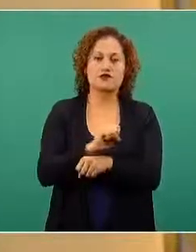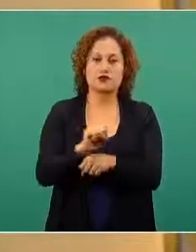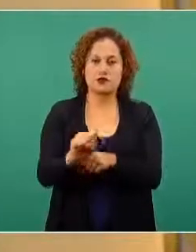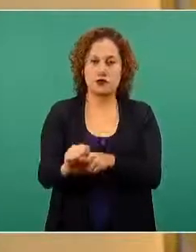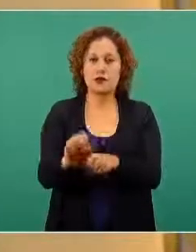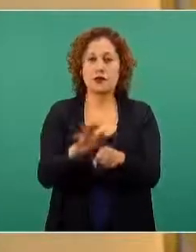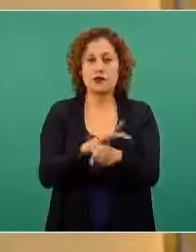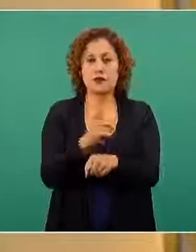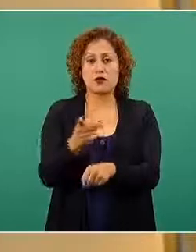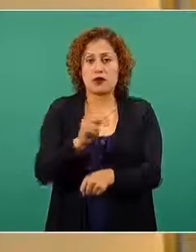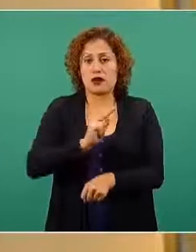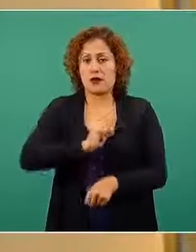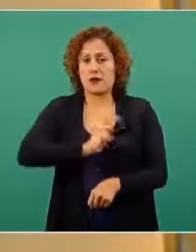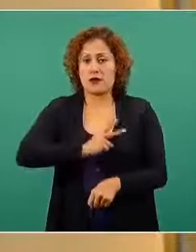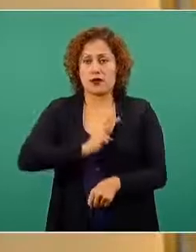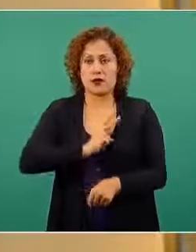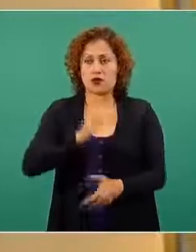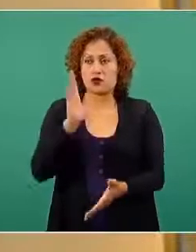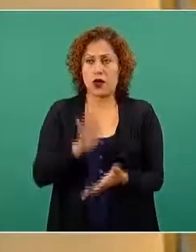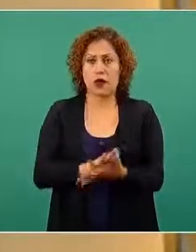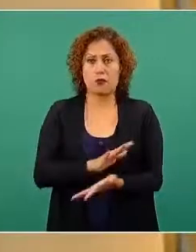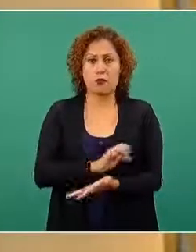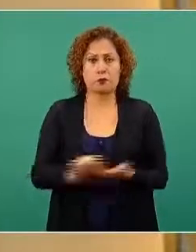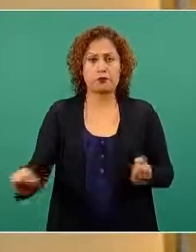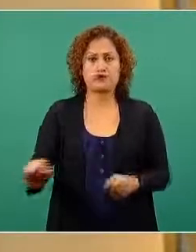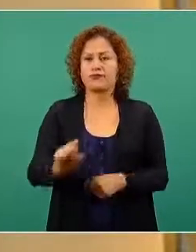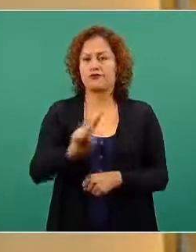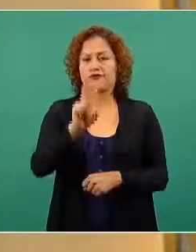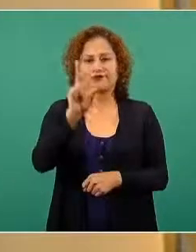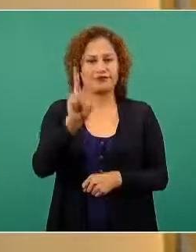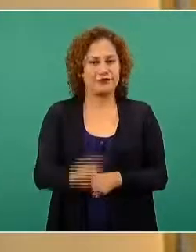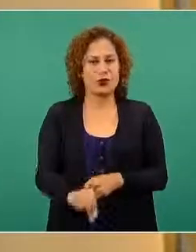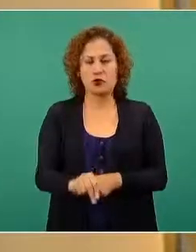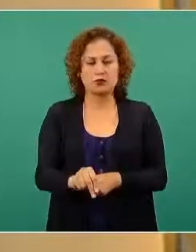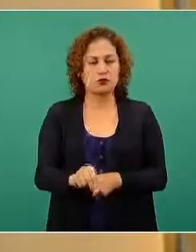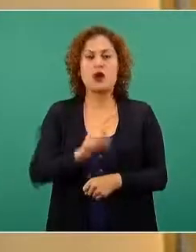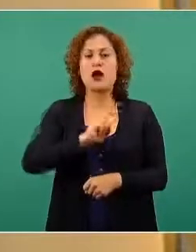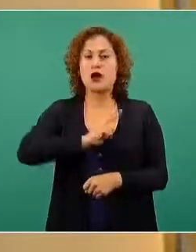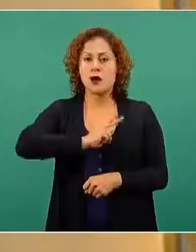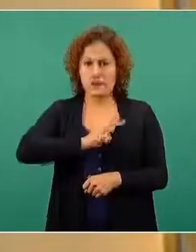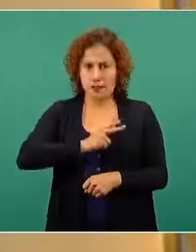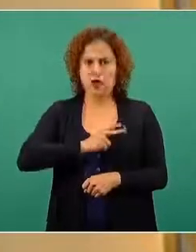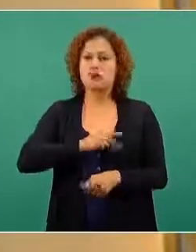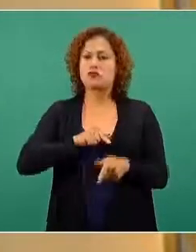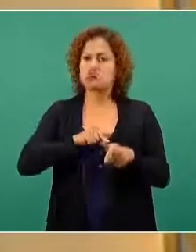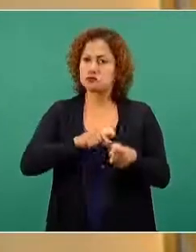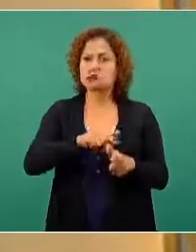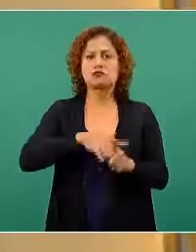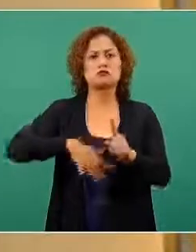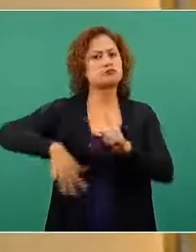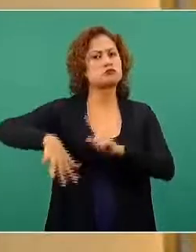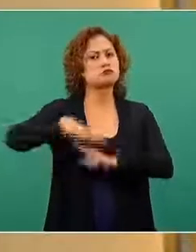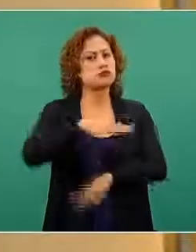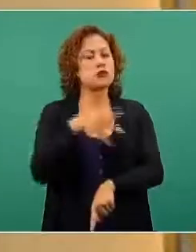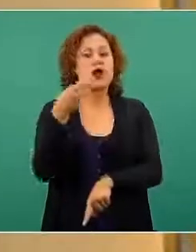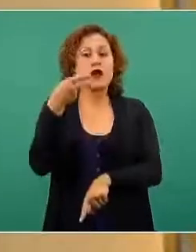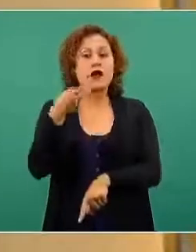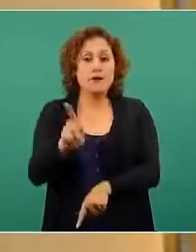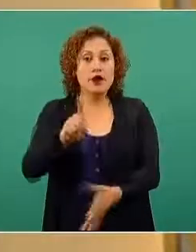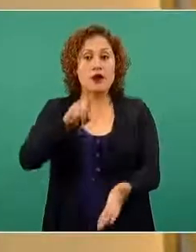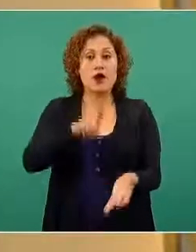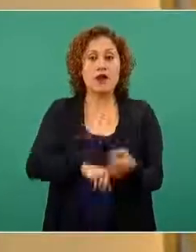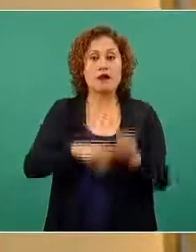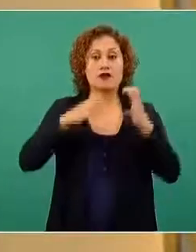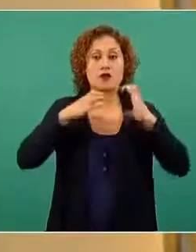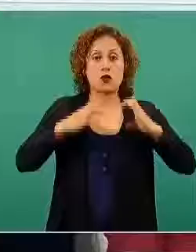para quedarse y por lo tanto, si el virus llegó para quedarse, entonces las medidas básicas de prevención también debieron de haber llegado a su